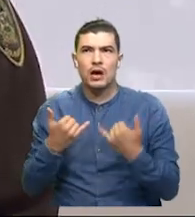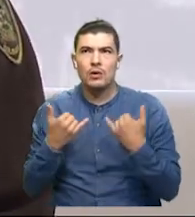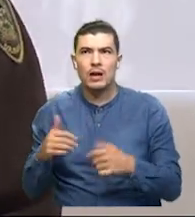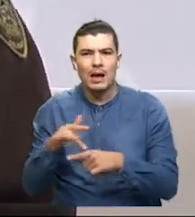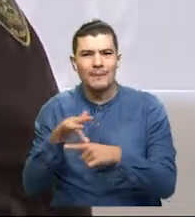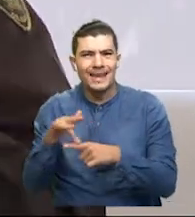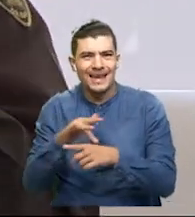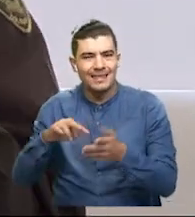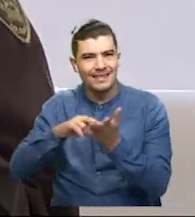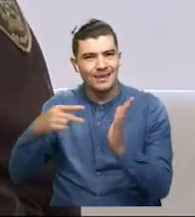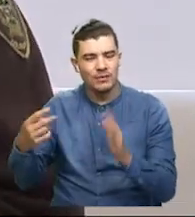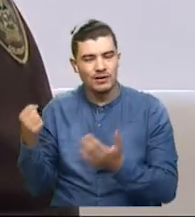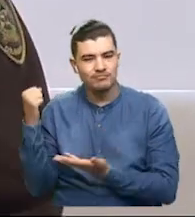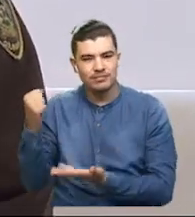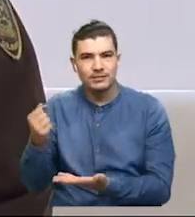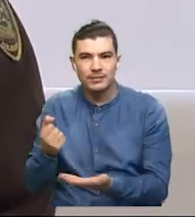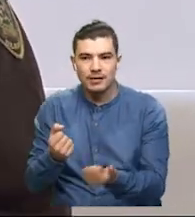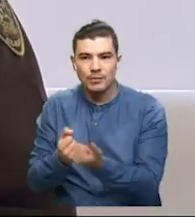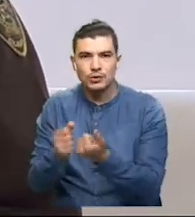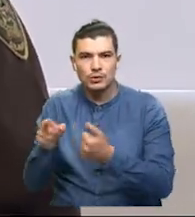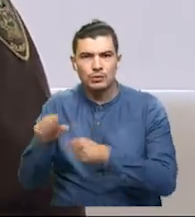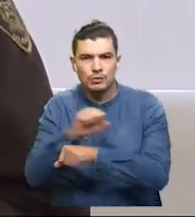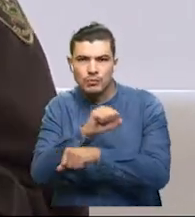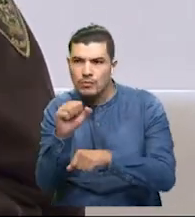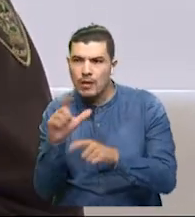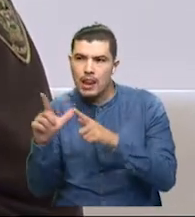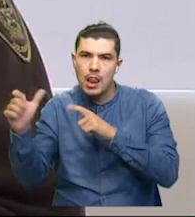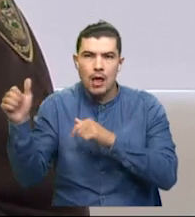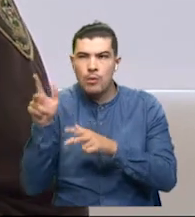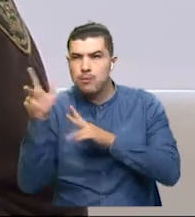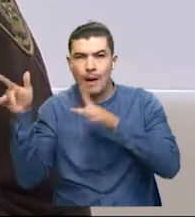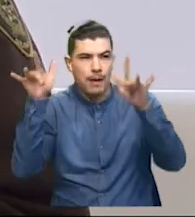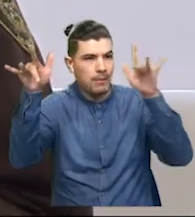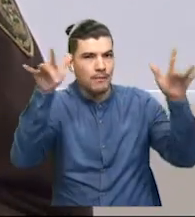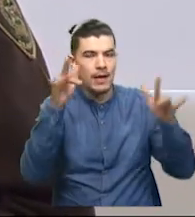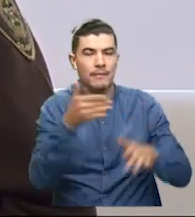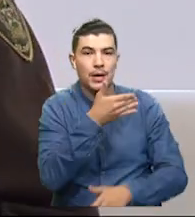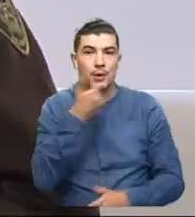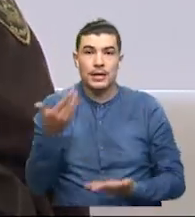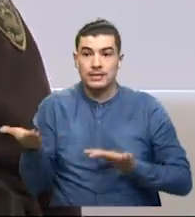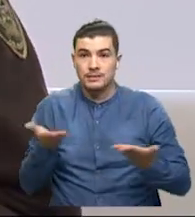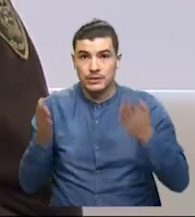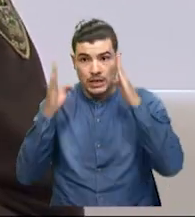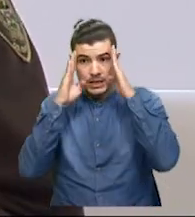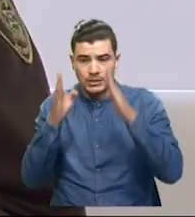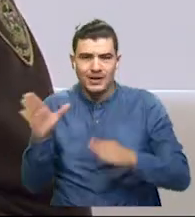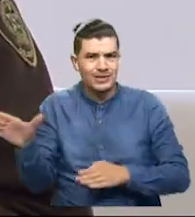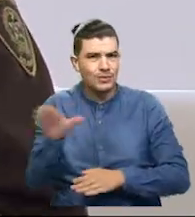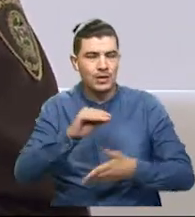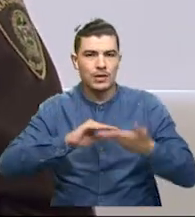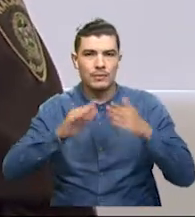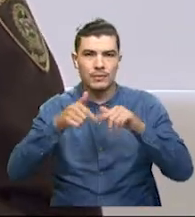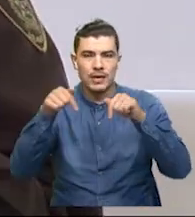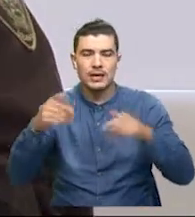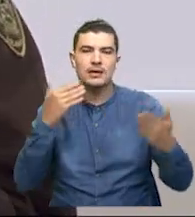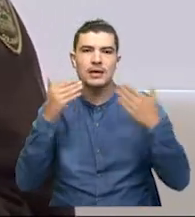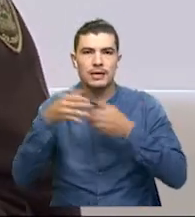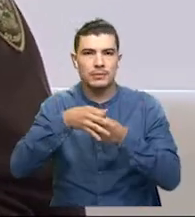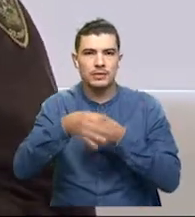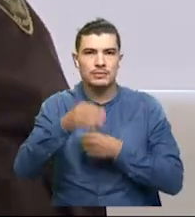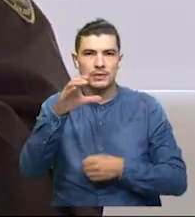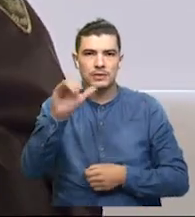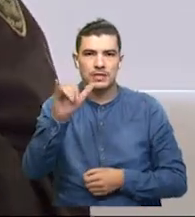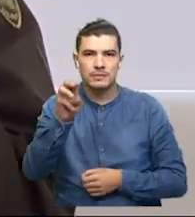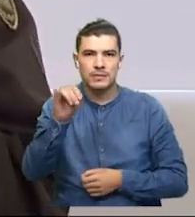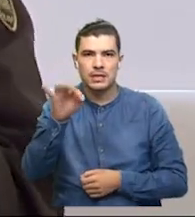implementación tecnológica con alcance de movilidad que verdaderamente mejora el servicio y la cobertura aquí en Cimitarra. Un compromiso, señor